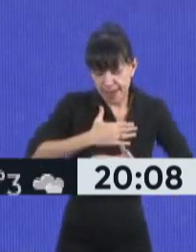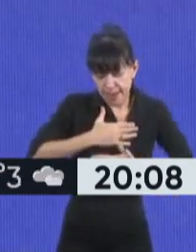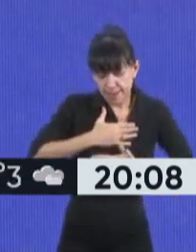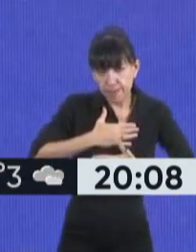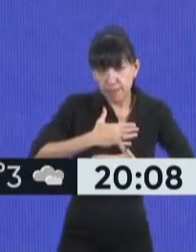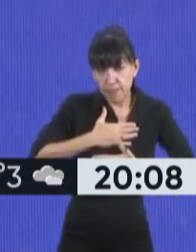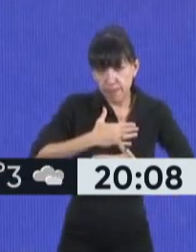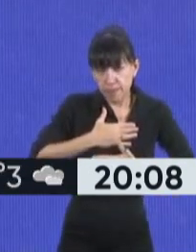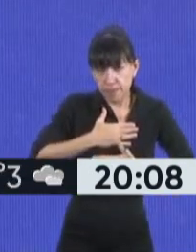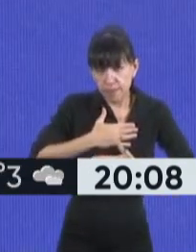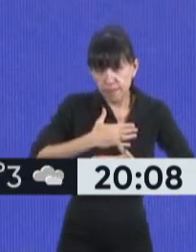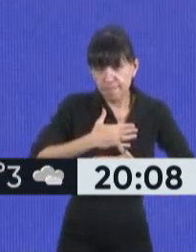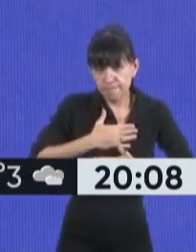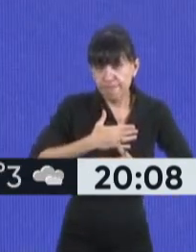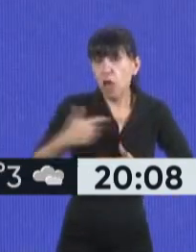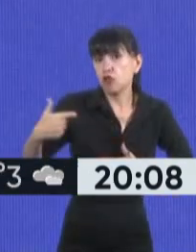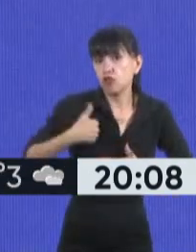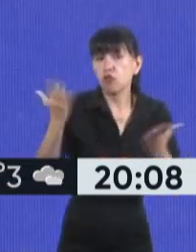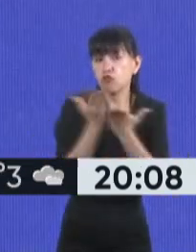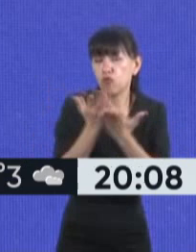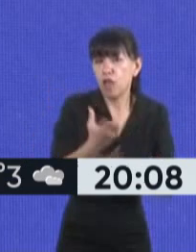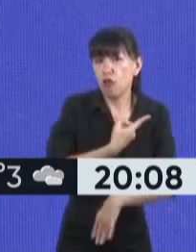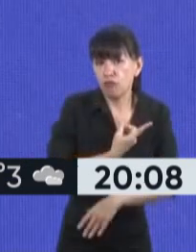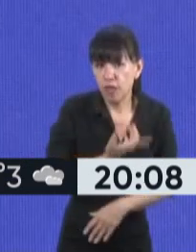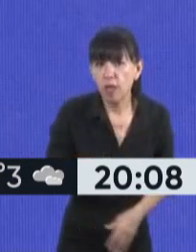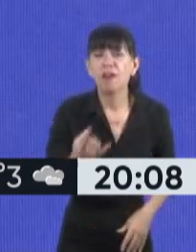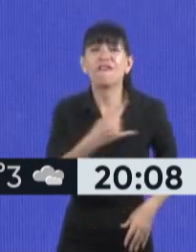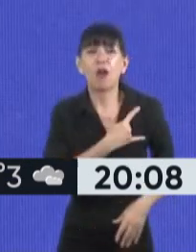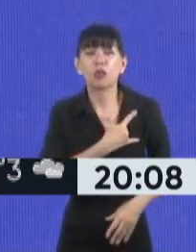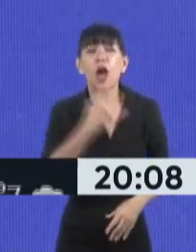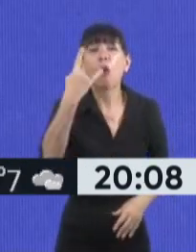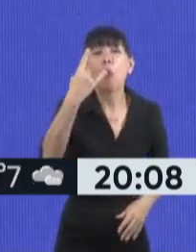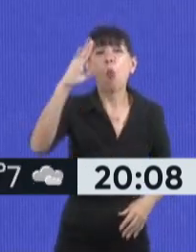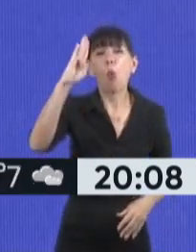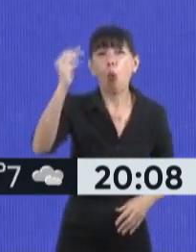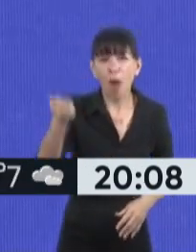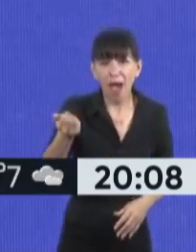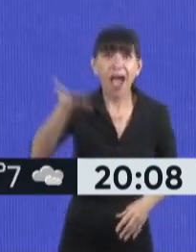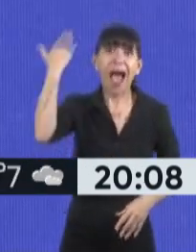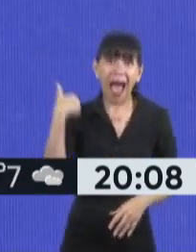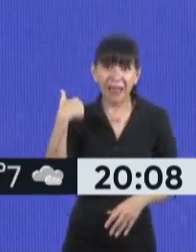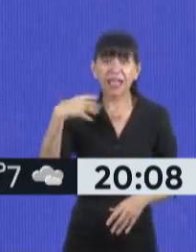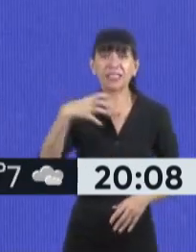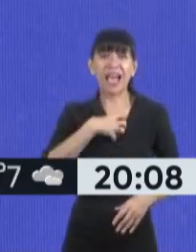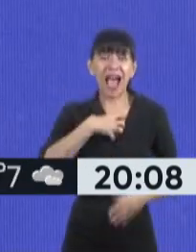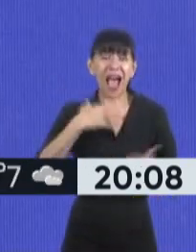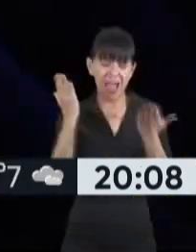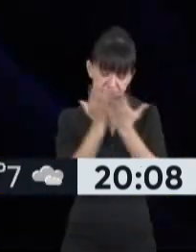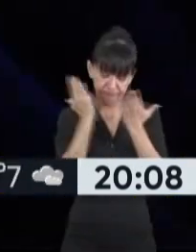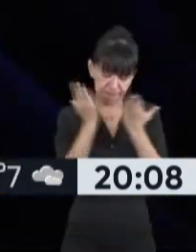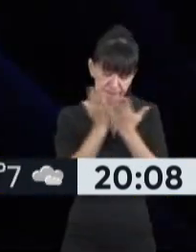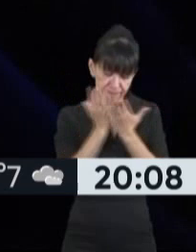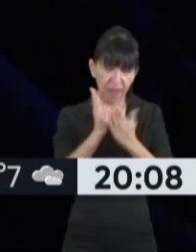Soy además un hijo de la Universidad de Buenos Aires. Fui alumno, soy profesor de la universidad, amo a mi